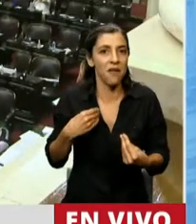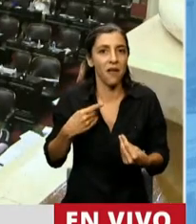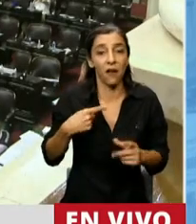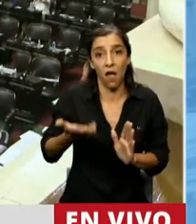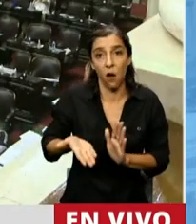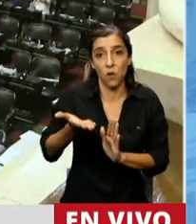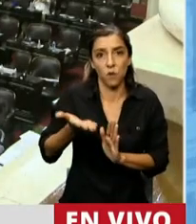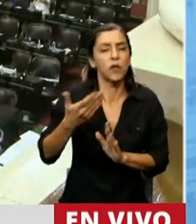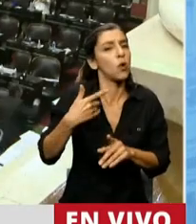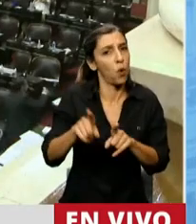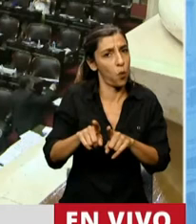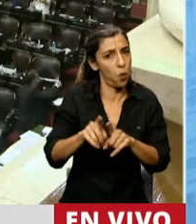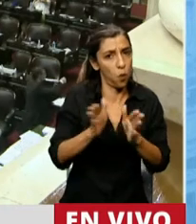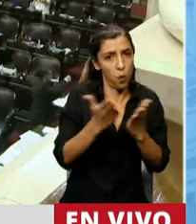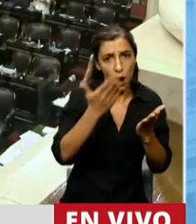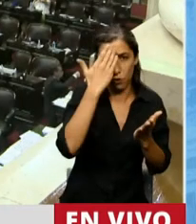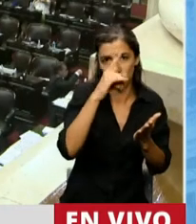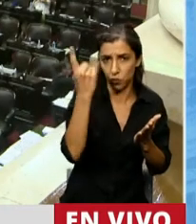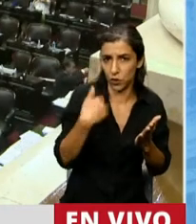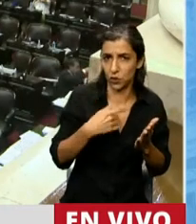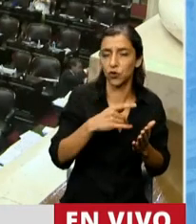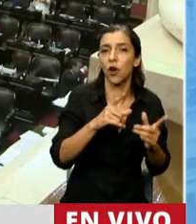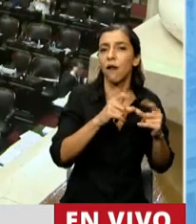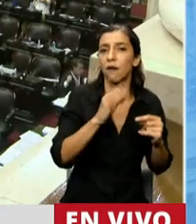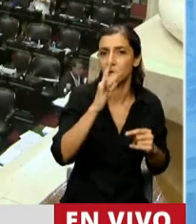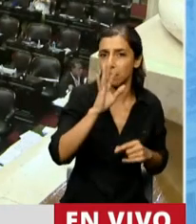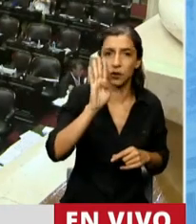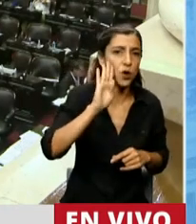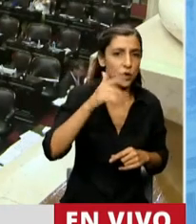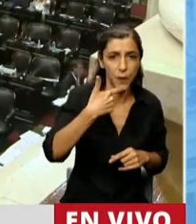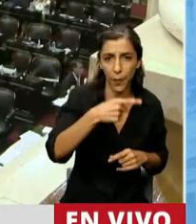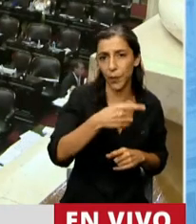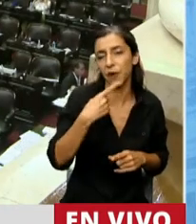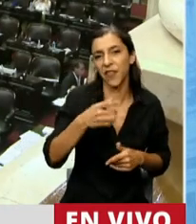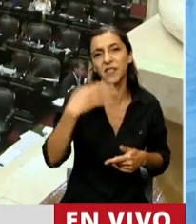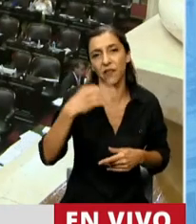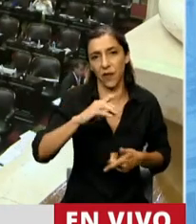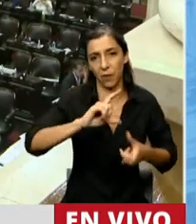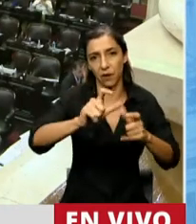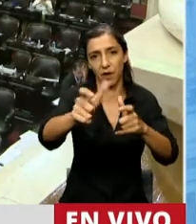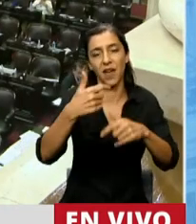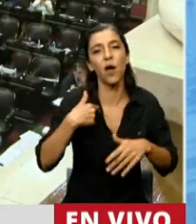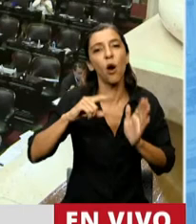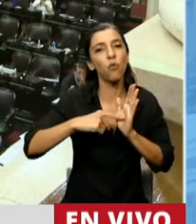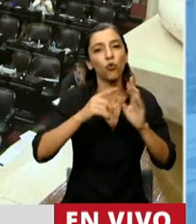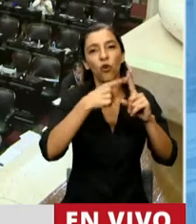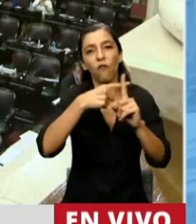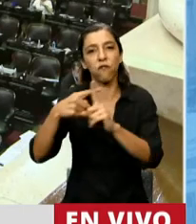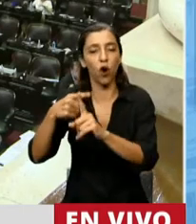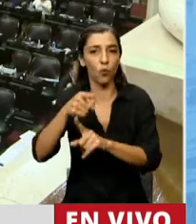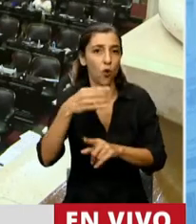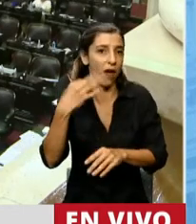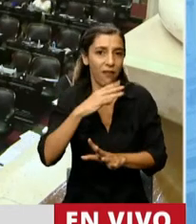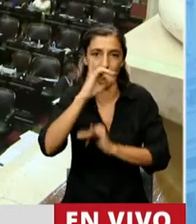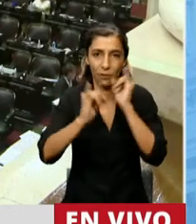aumentos como dice la constitución en el 14 bis tienen que ser por una movilidad determinada por algún índice concreto cierto y